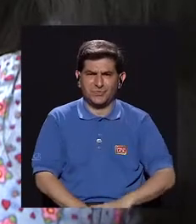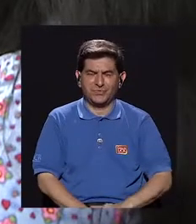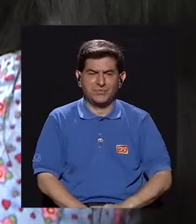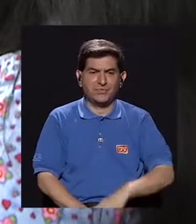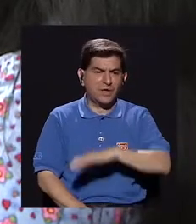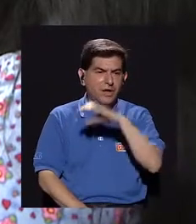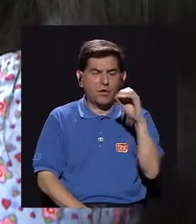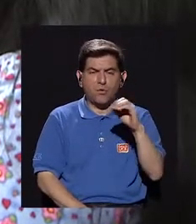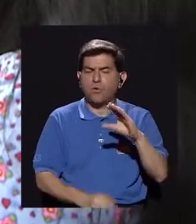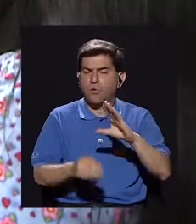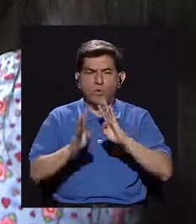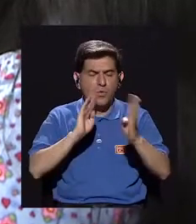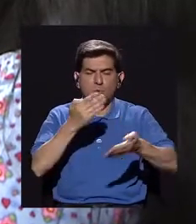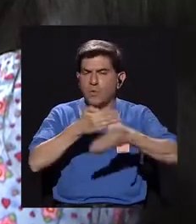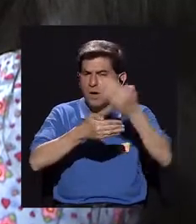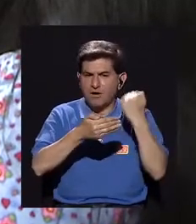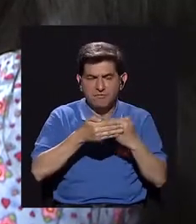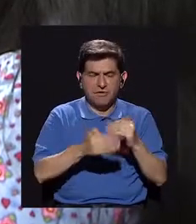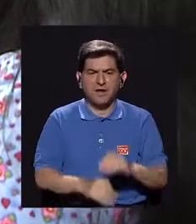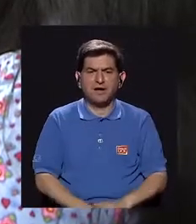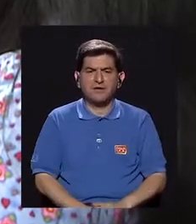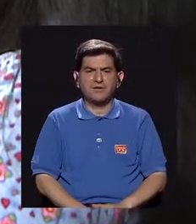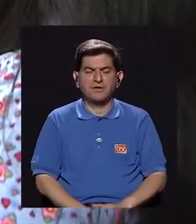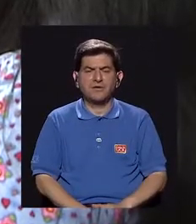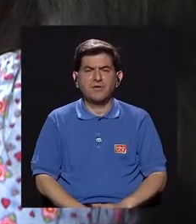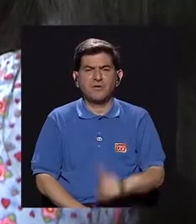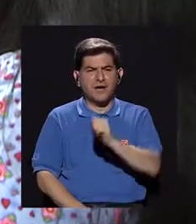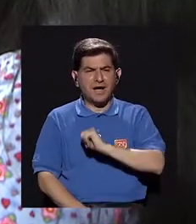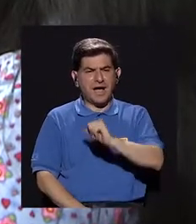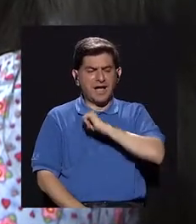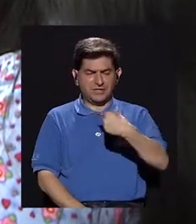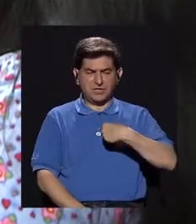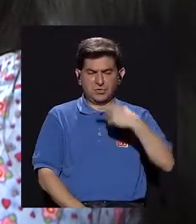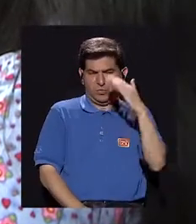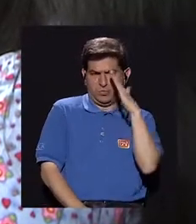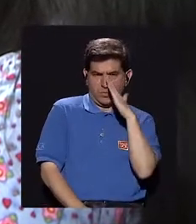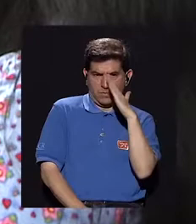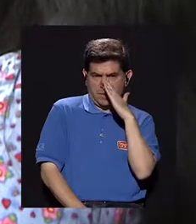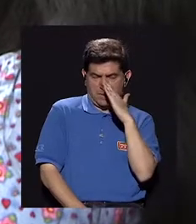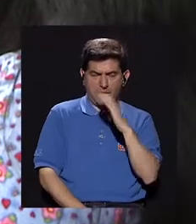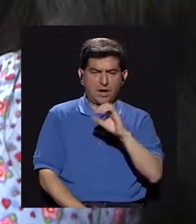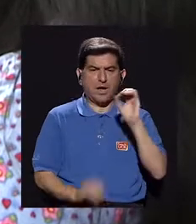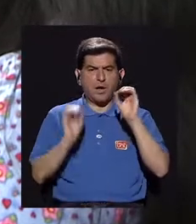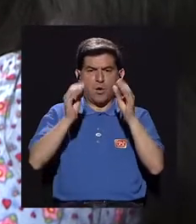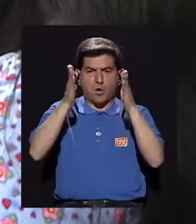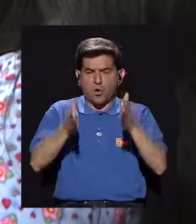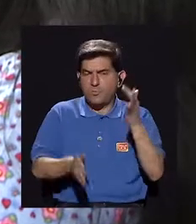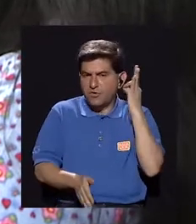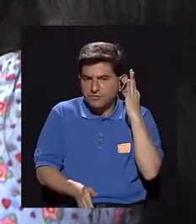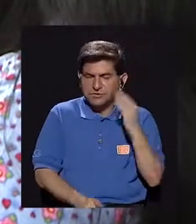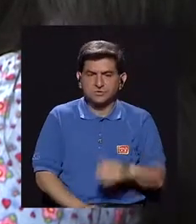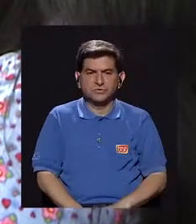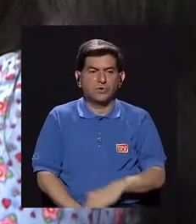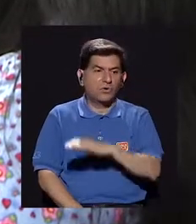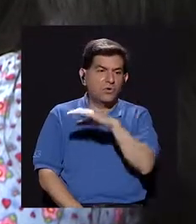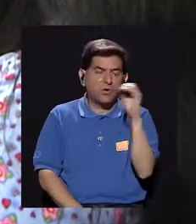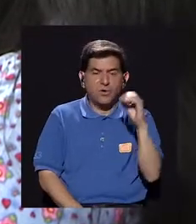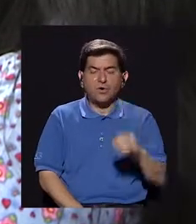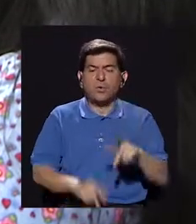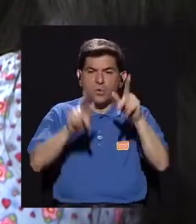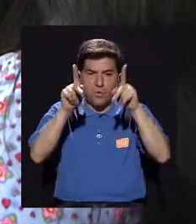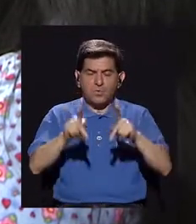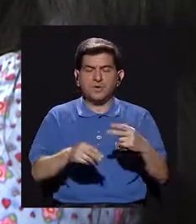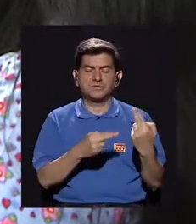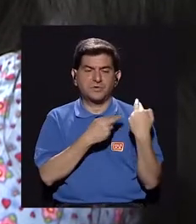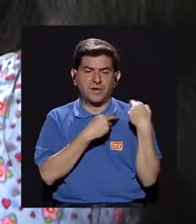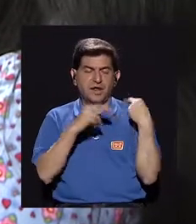o quizás no lo hemos conversado, ¿a qué actitudes yo como madre, ¿verdad? O como educadora, o